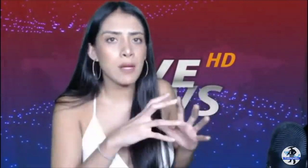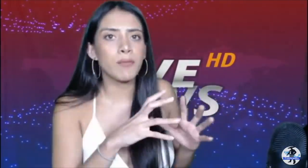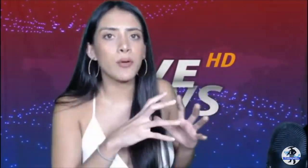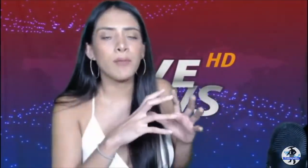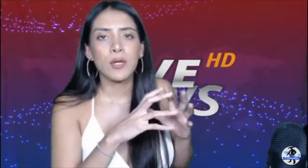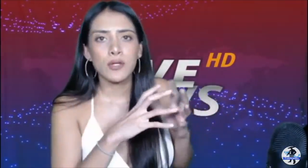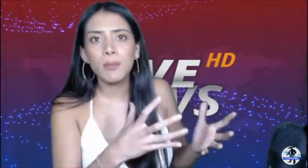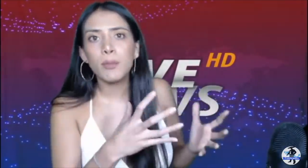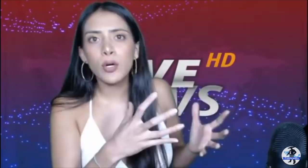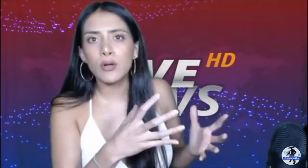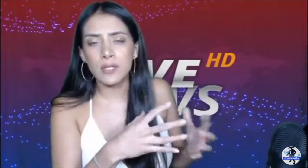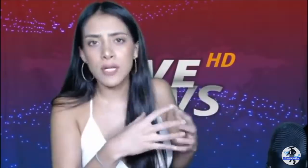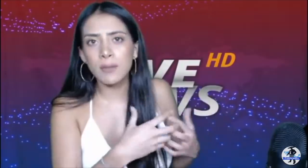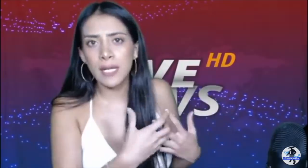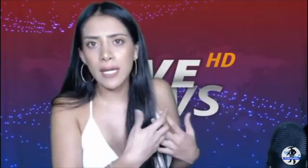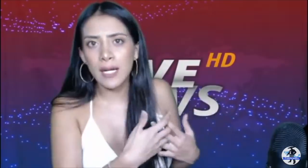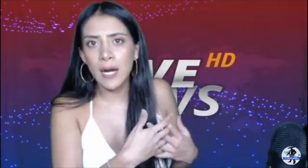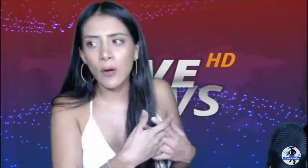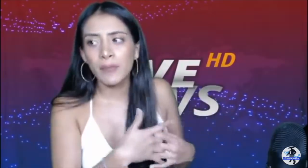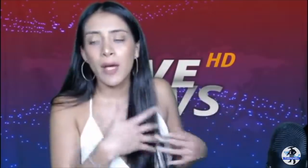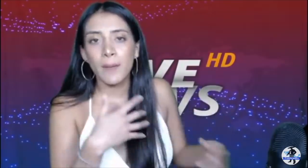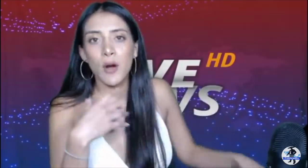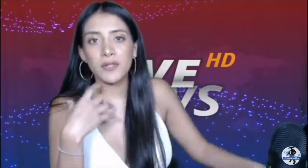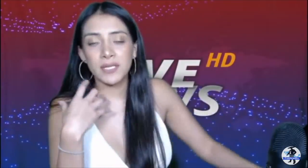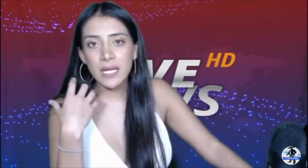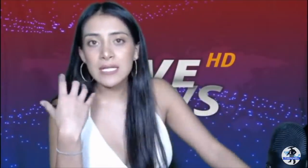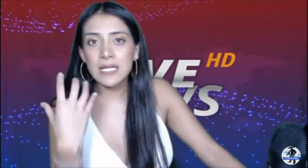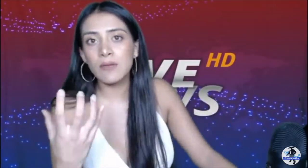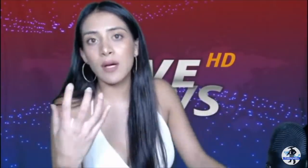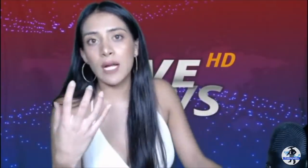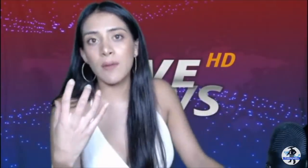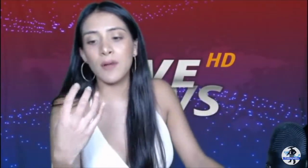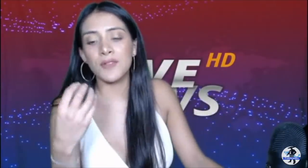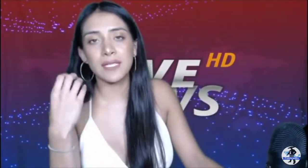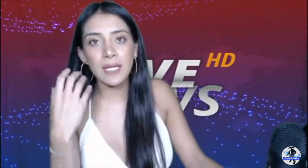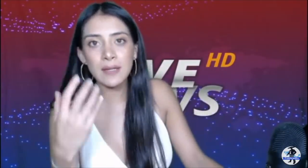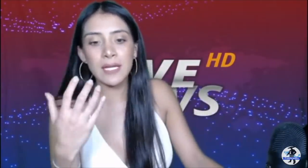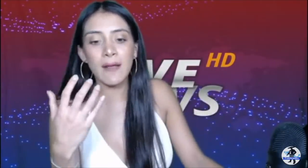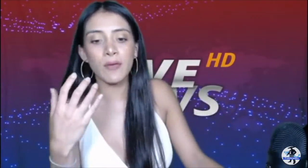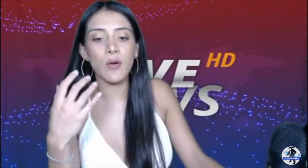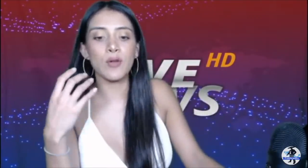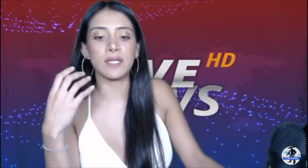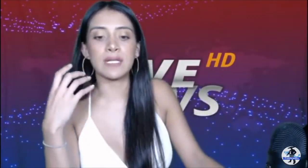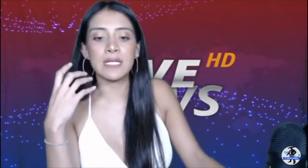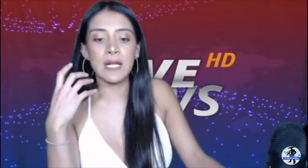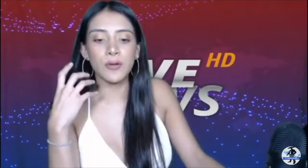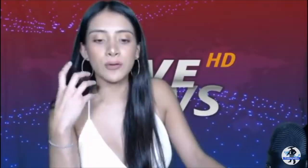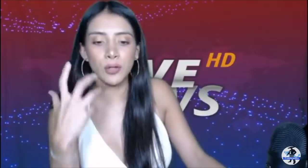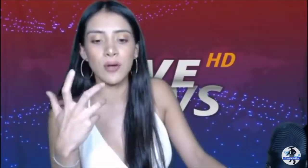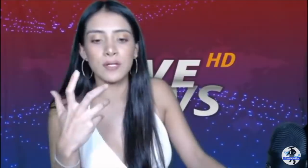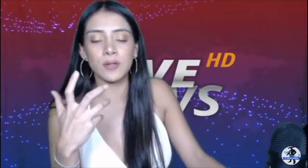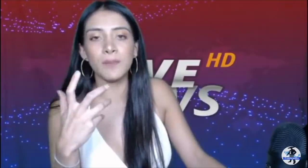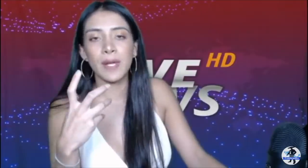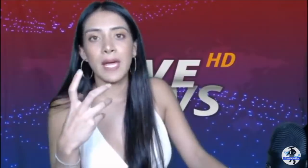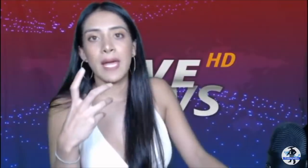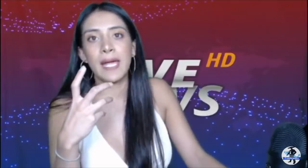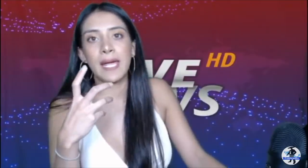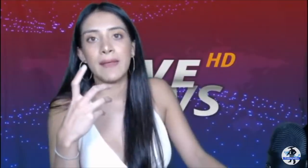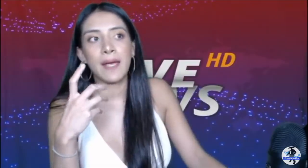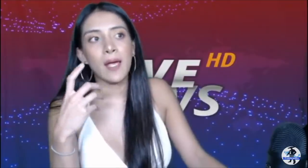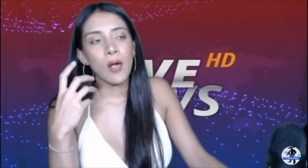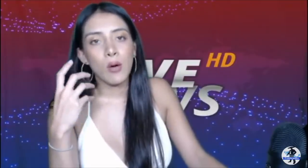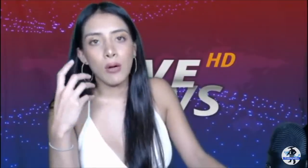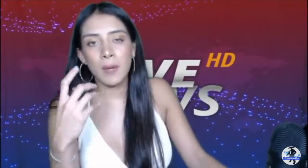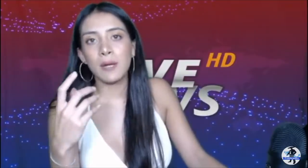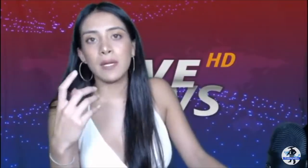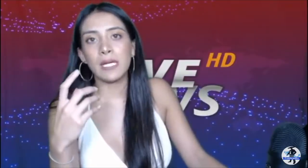el movimiento son porros, eso me queda claro, pero los que están haciendo agravios, los que están dañando, los que están haciendo todo esto